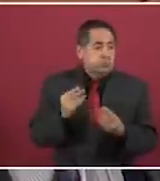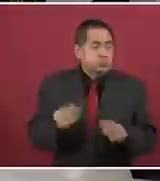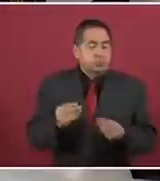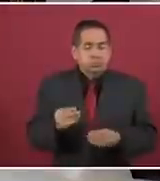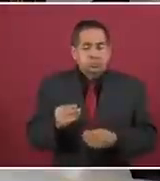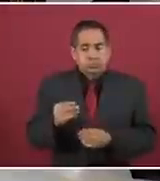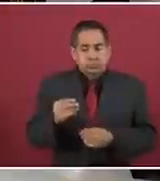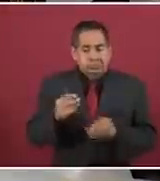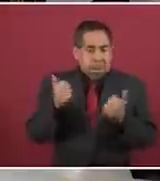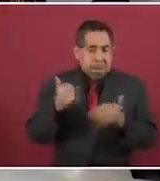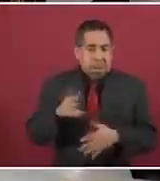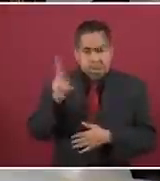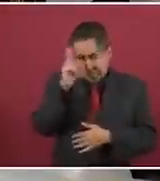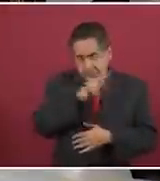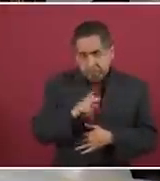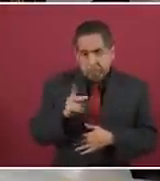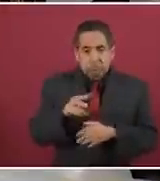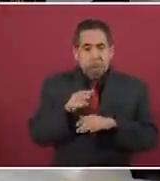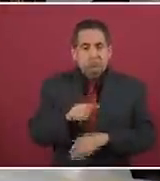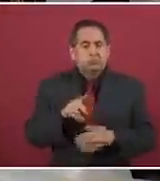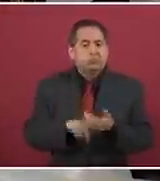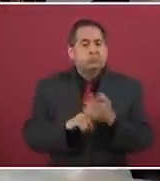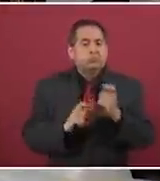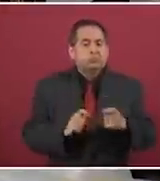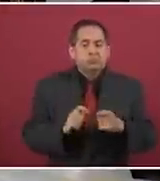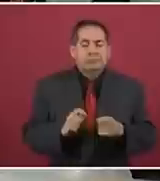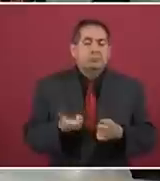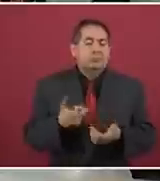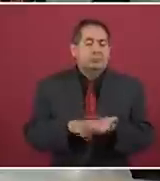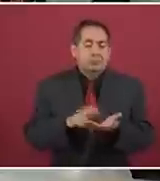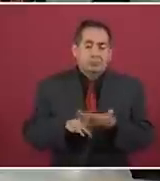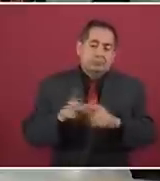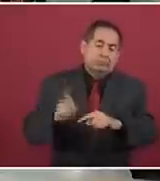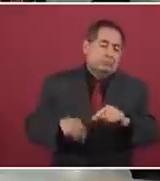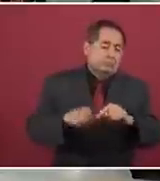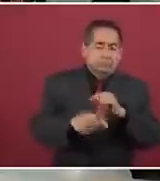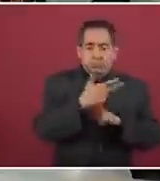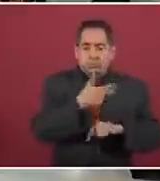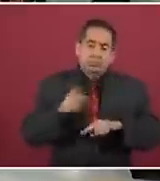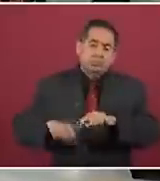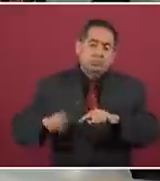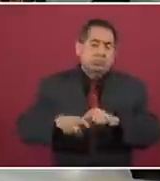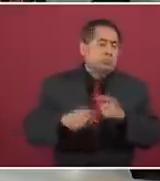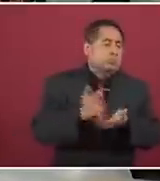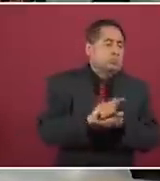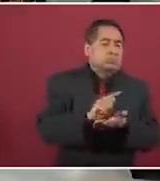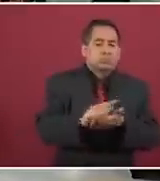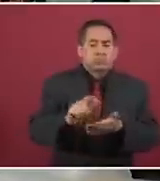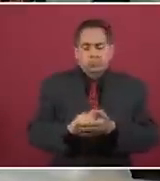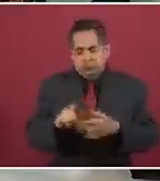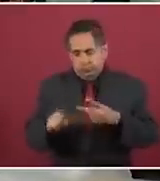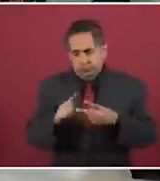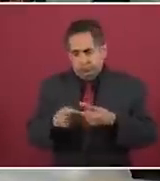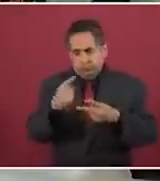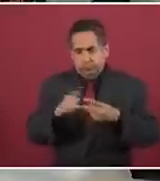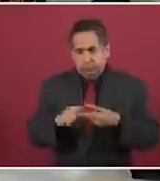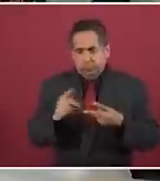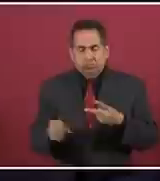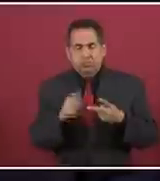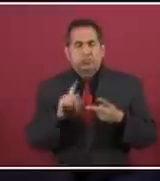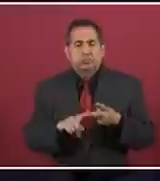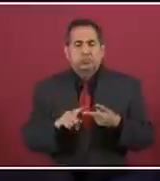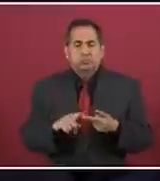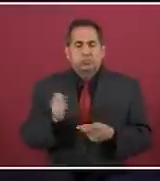pues bastante pesado, sobre todo por el costo para los hoteleros. Esa es una pregunta. Y la siguiente es,